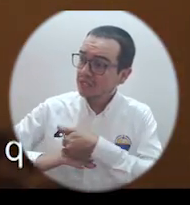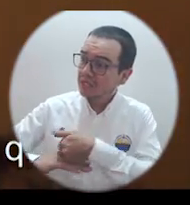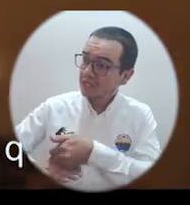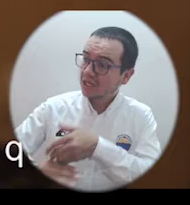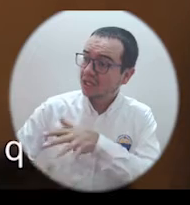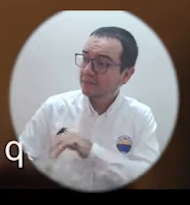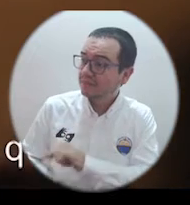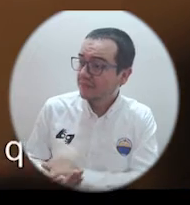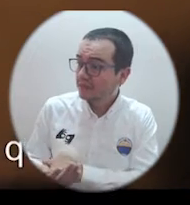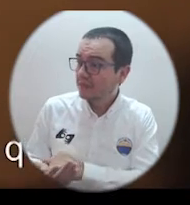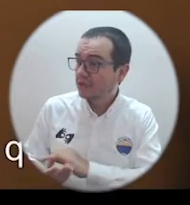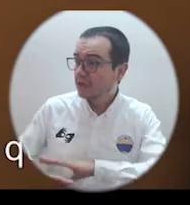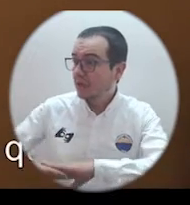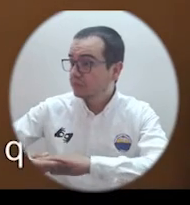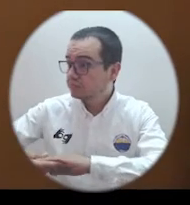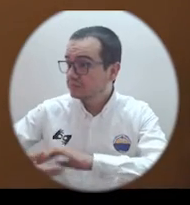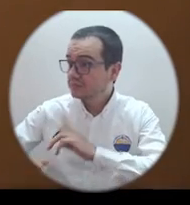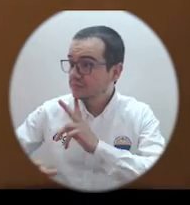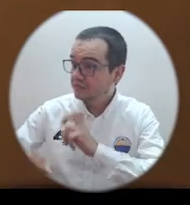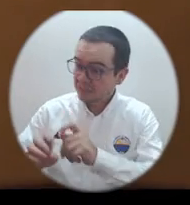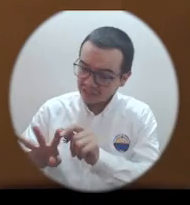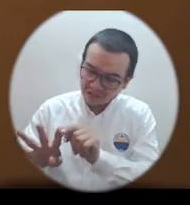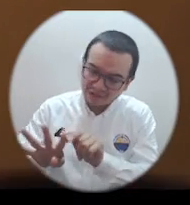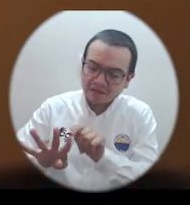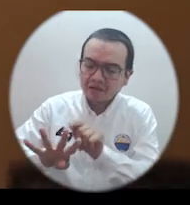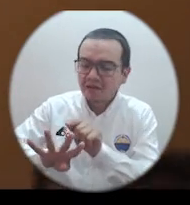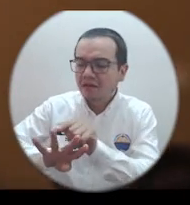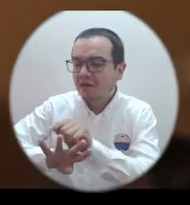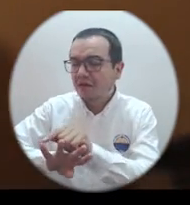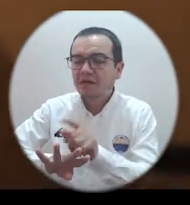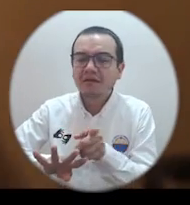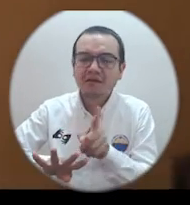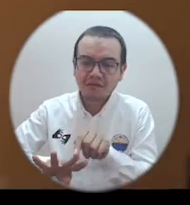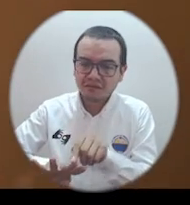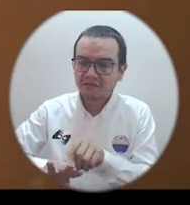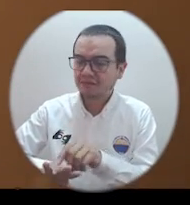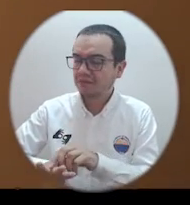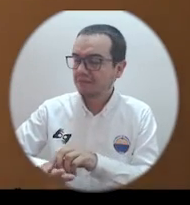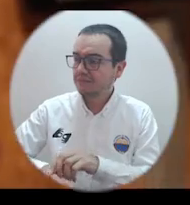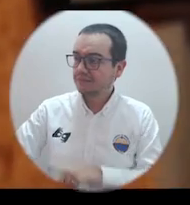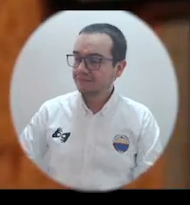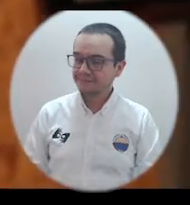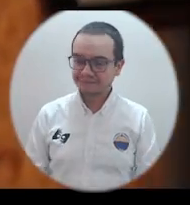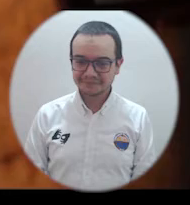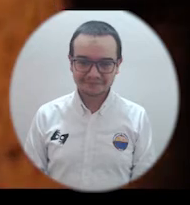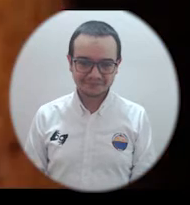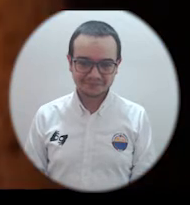reclamando que tanto que me da la mano y la rajuña, la raja, creo yo,